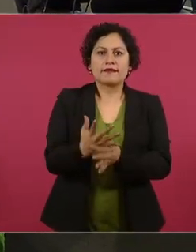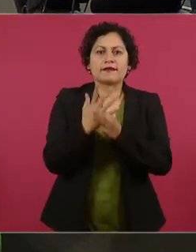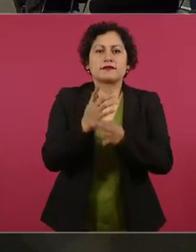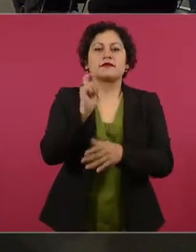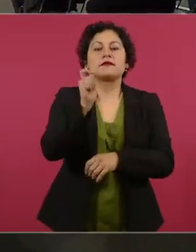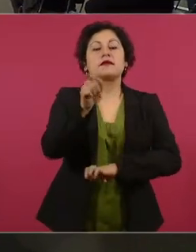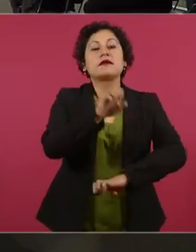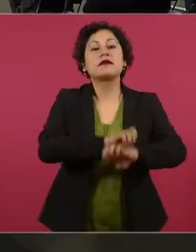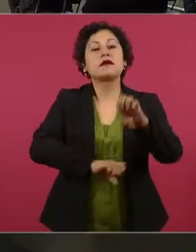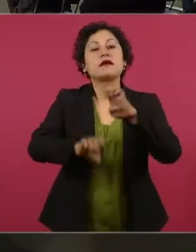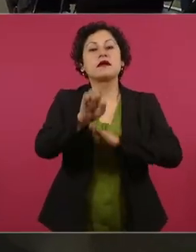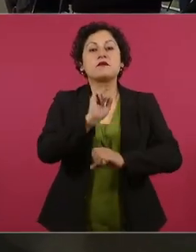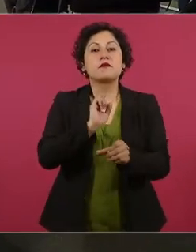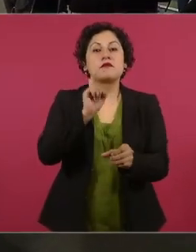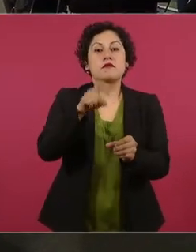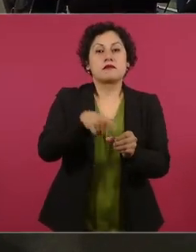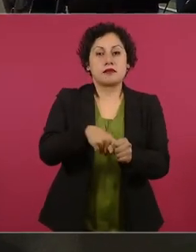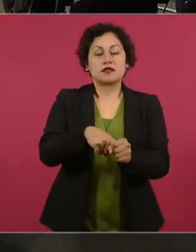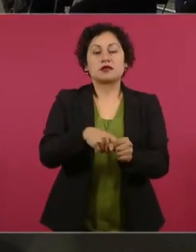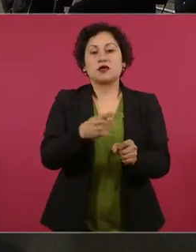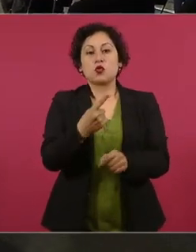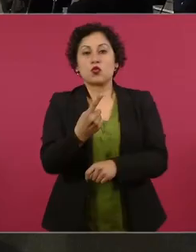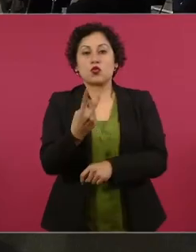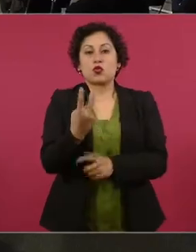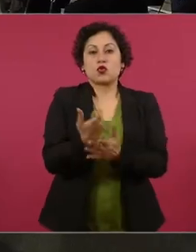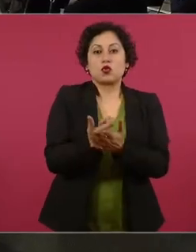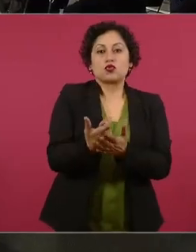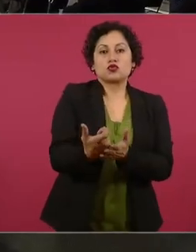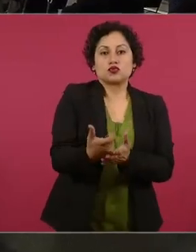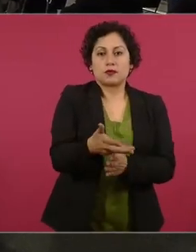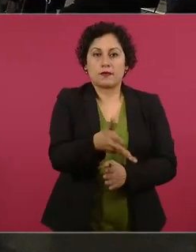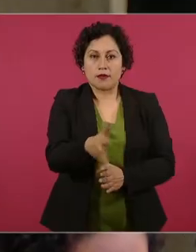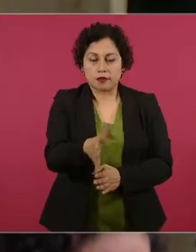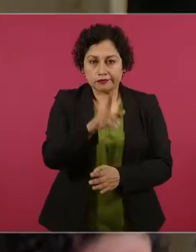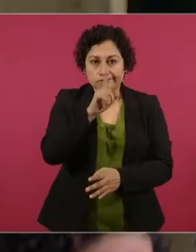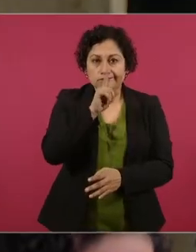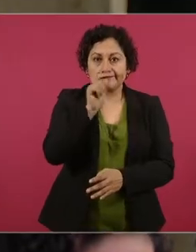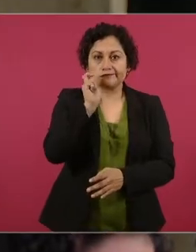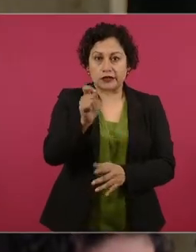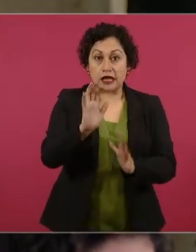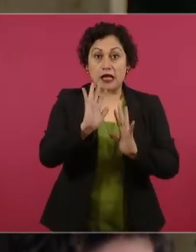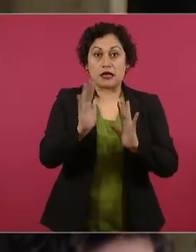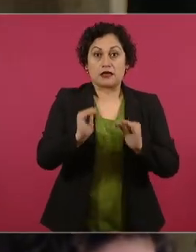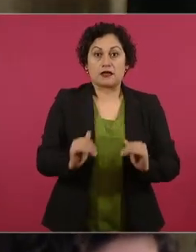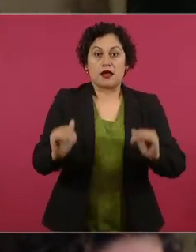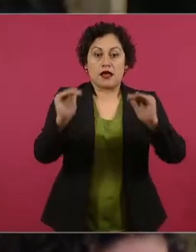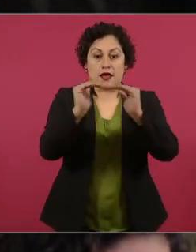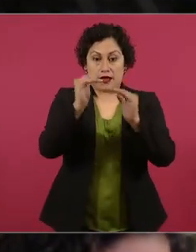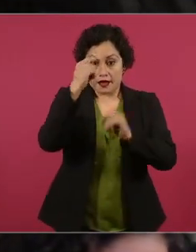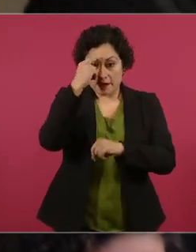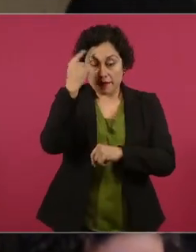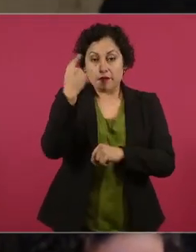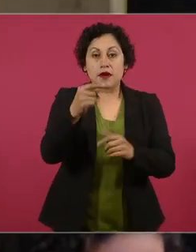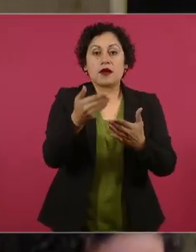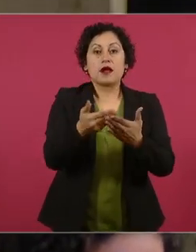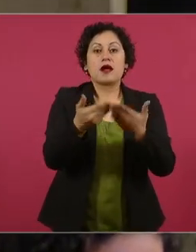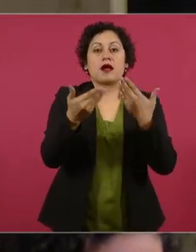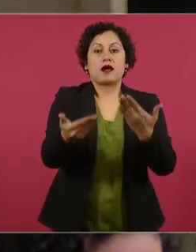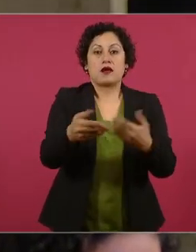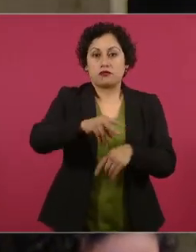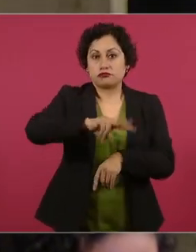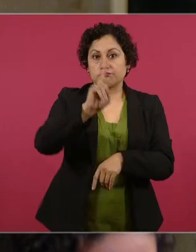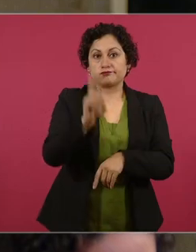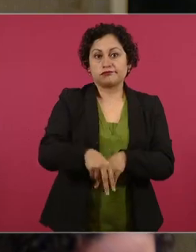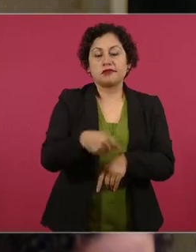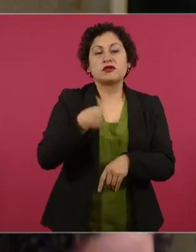cotizaban con uno o dos salarios mínimos, y ya se logró regularizar esa parte para que realmente cotizaran los trabajadores con el salario real, cosa que yo le había